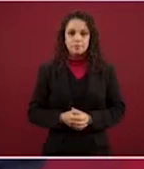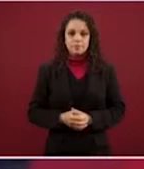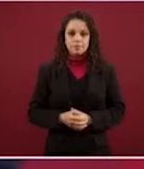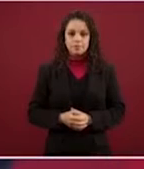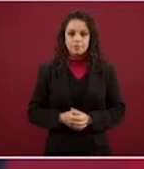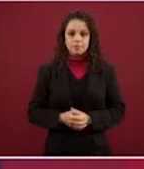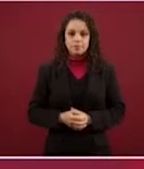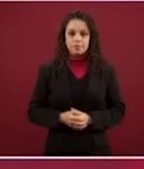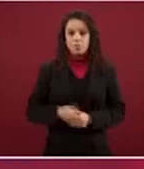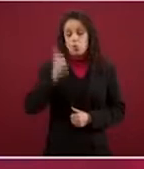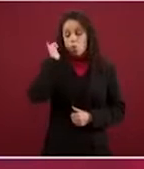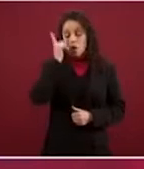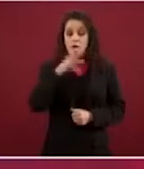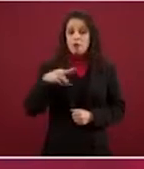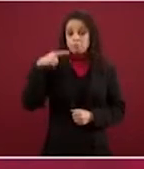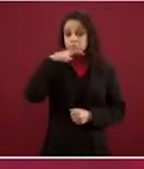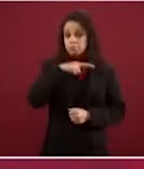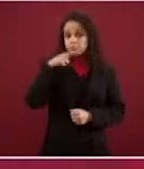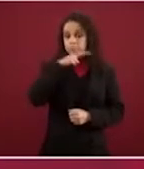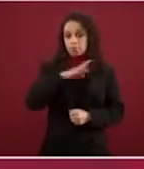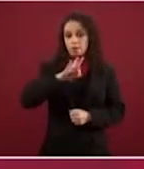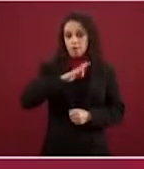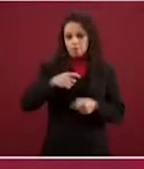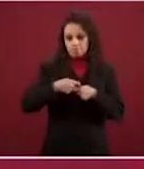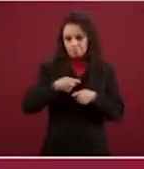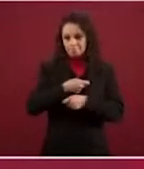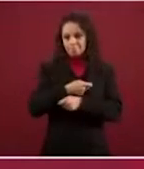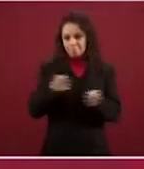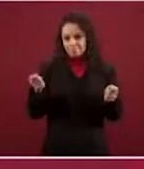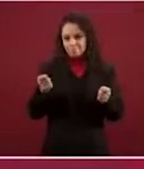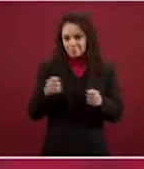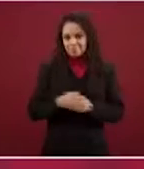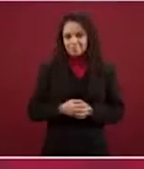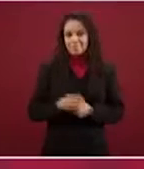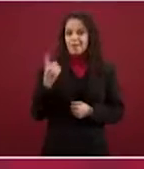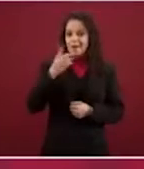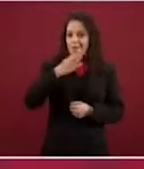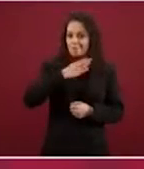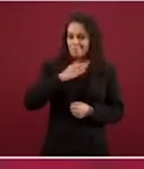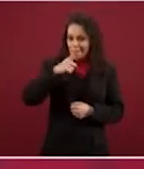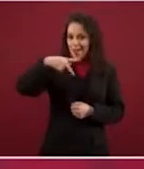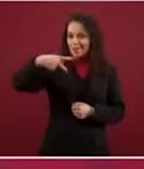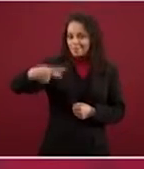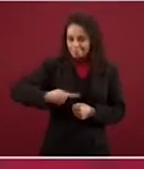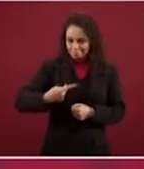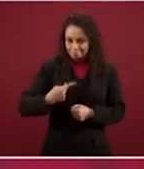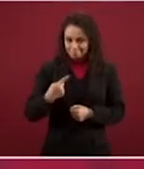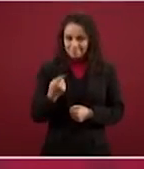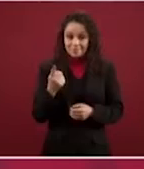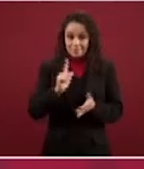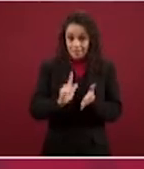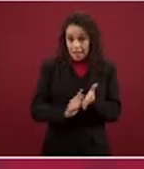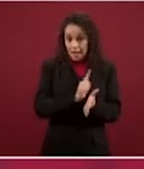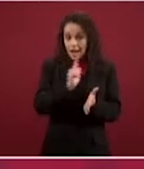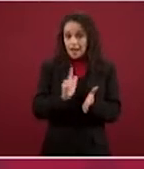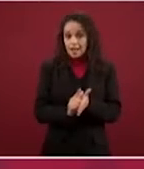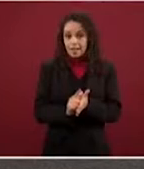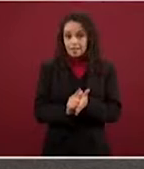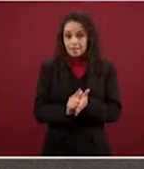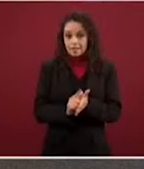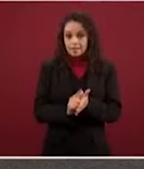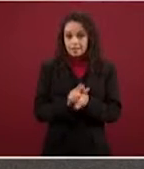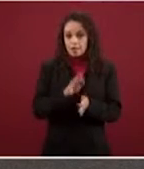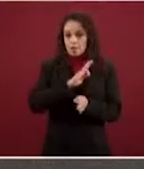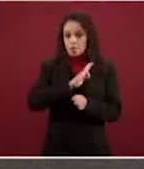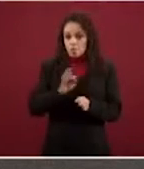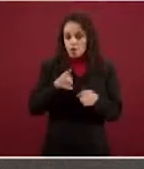publicar lo más pronto posible, qué bien que salió ese tema, la ley, para que entre en